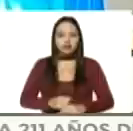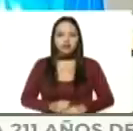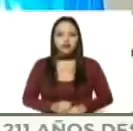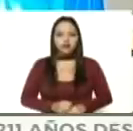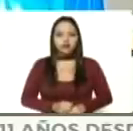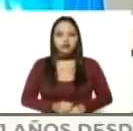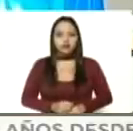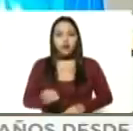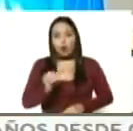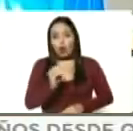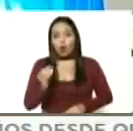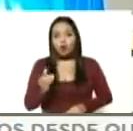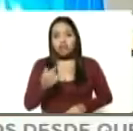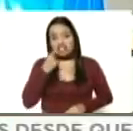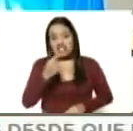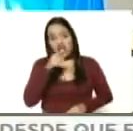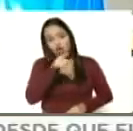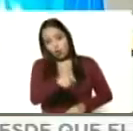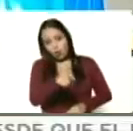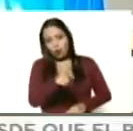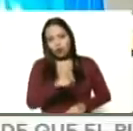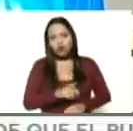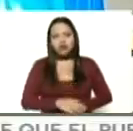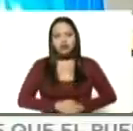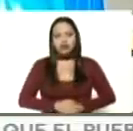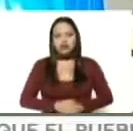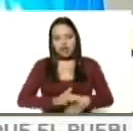o como lo dijeras tú, David,